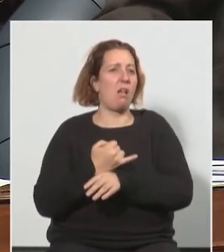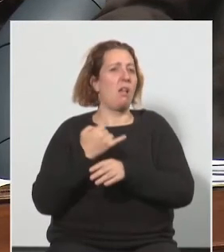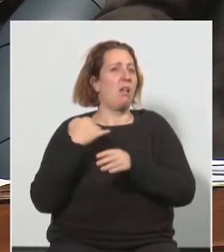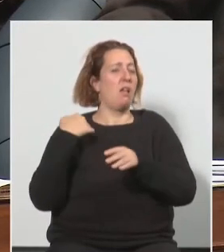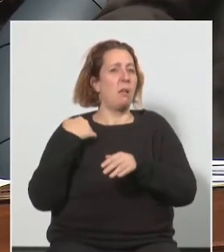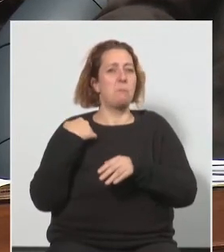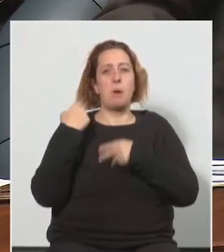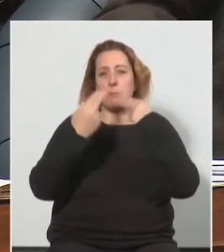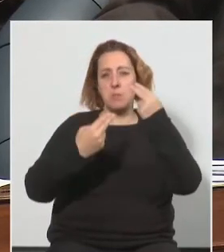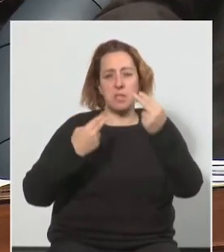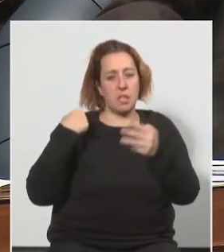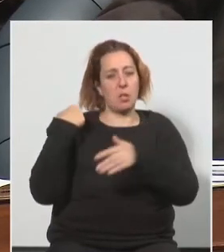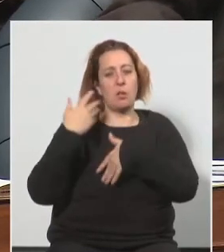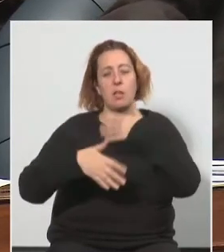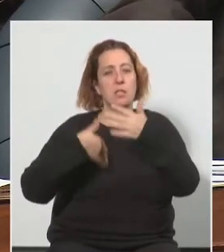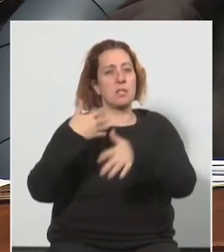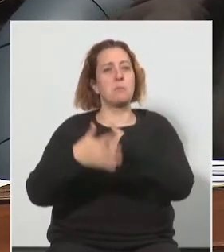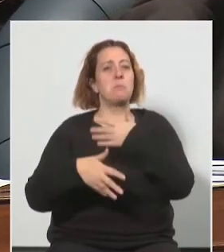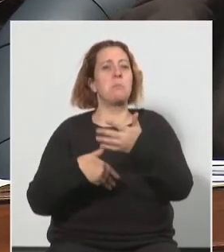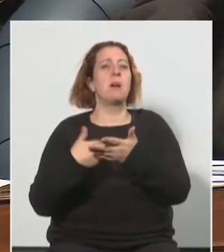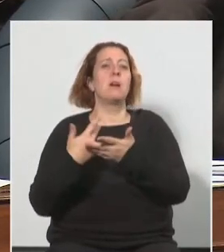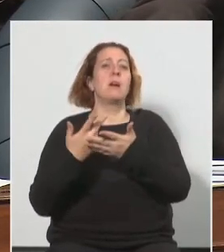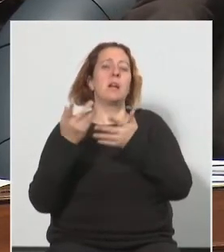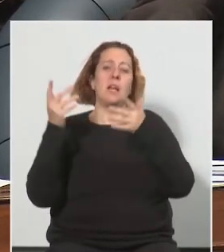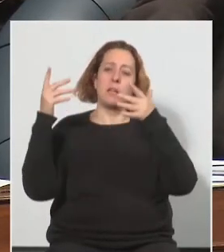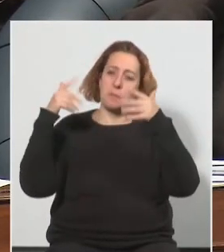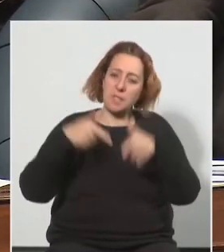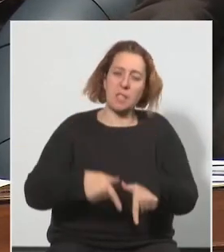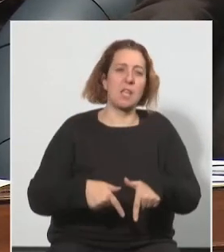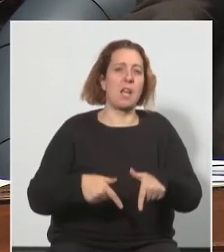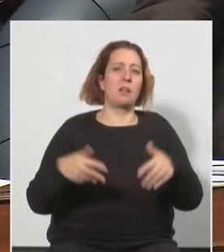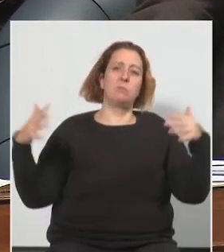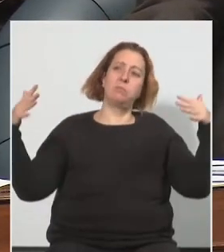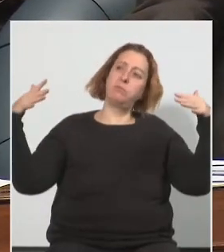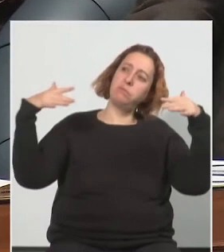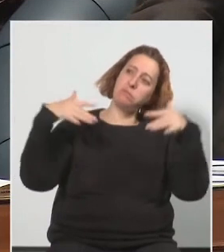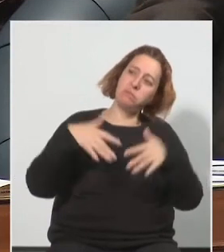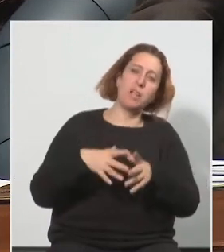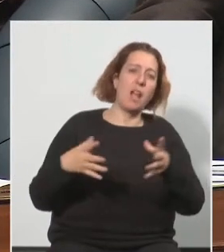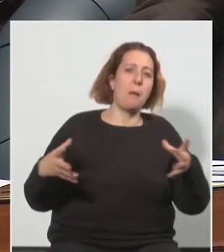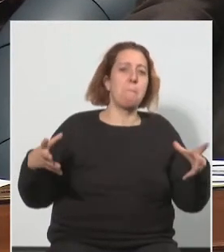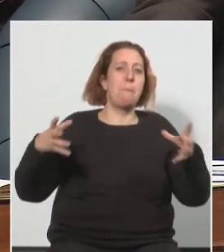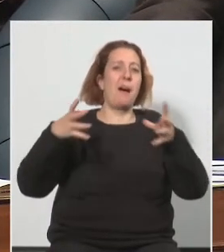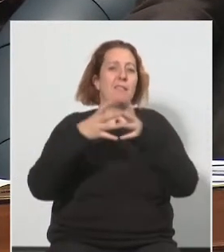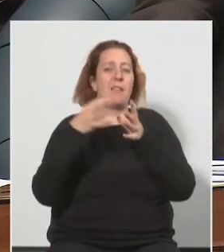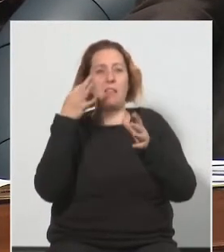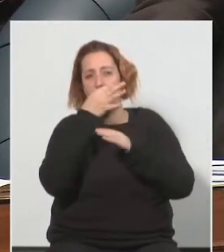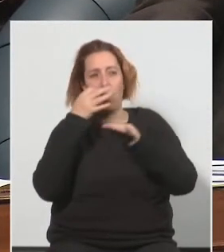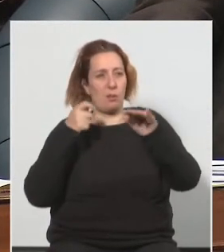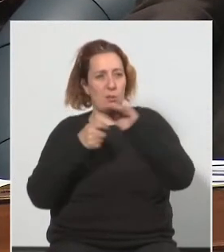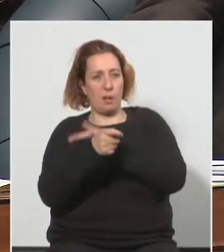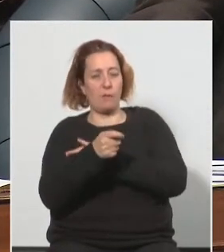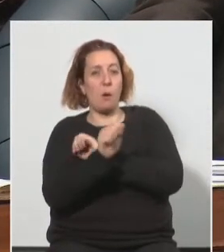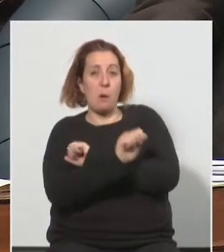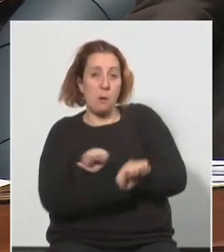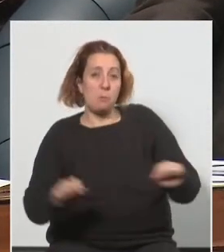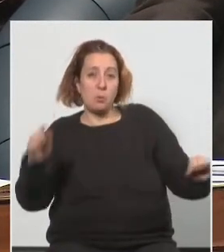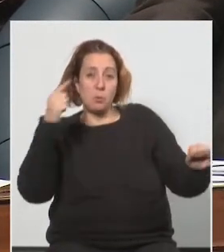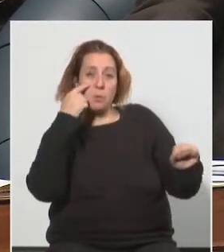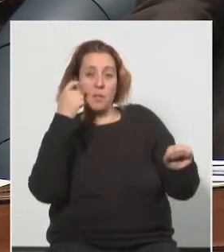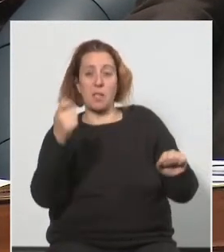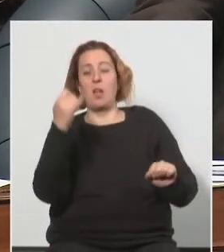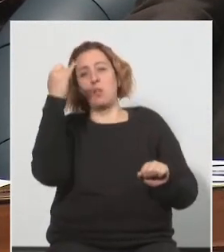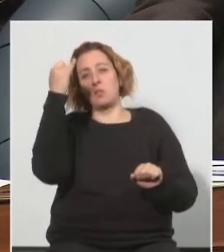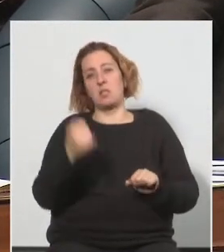el desembarco de las grandes bandas de narcotraficantes en nuestro país. Se pudo haber evitado si se hubieran hecho